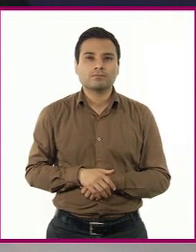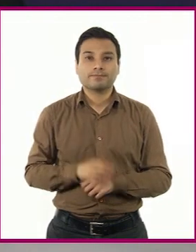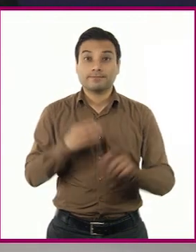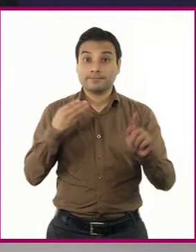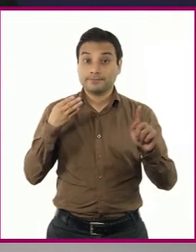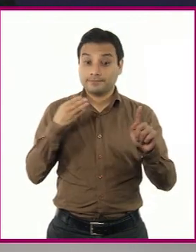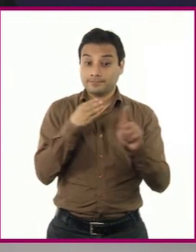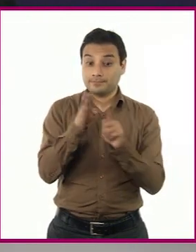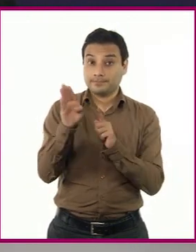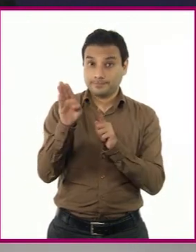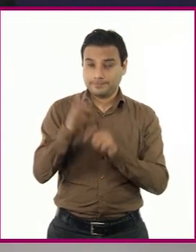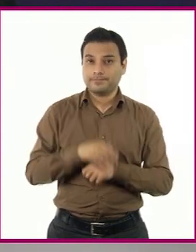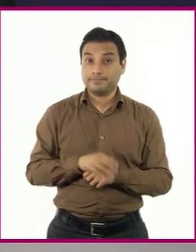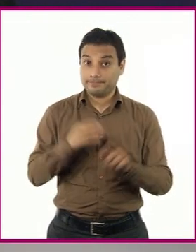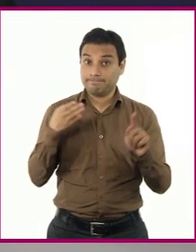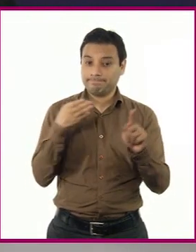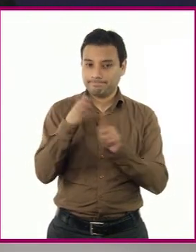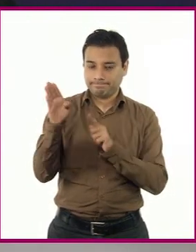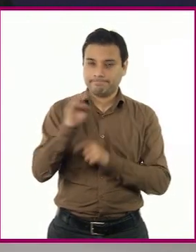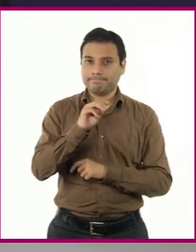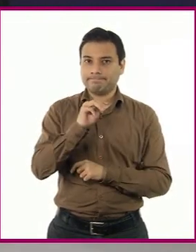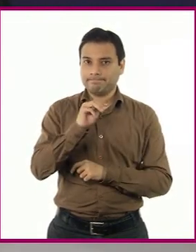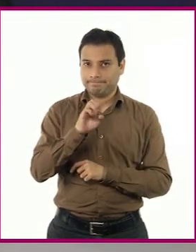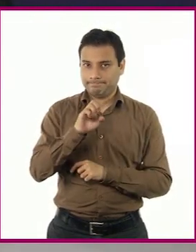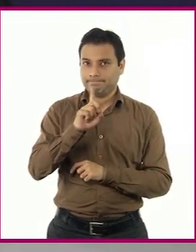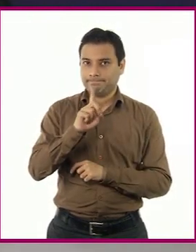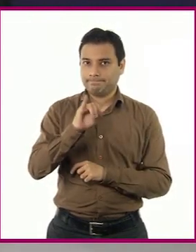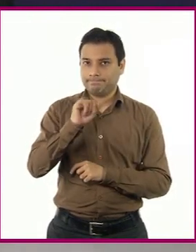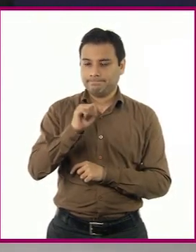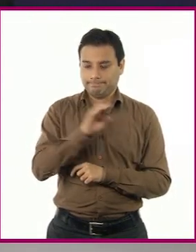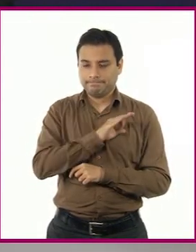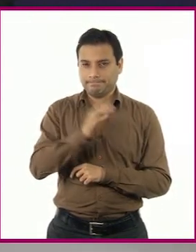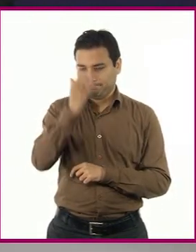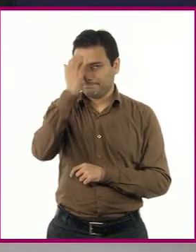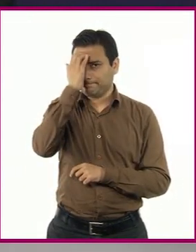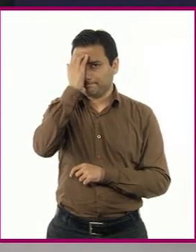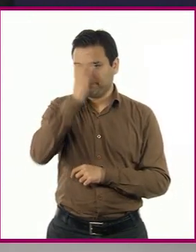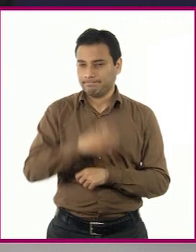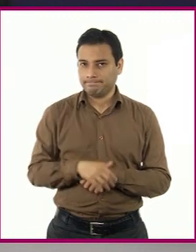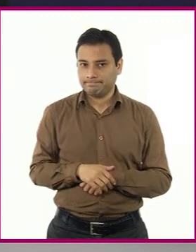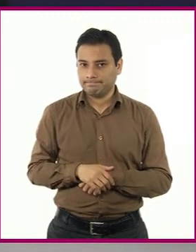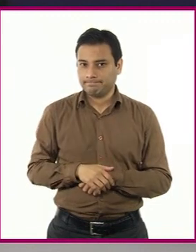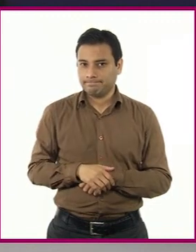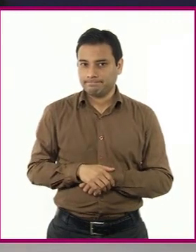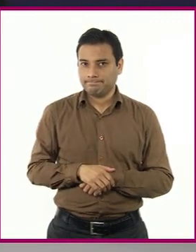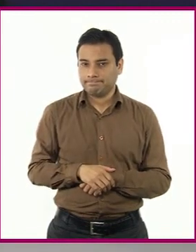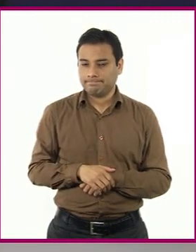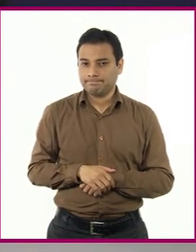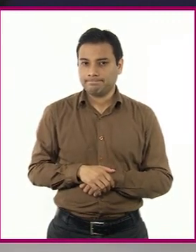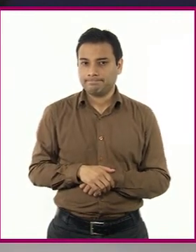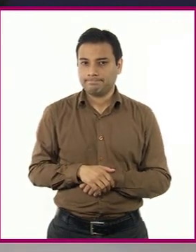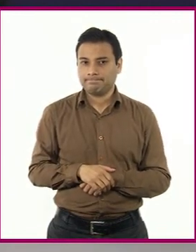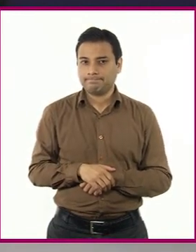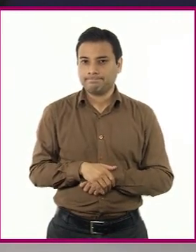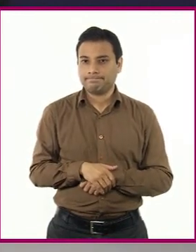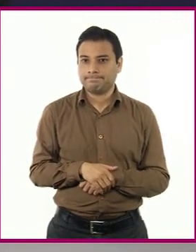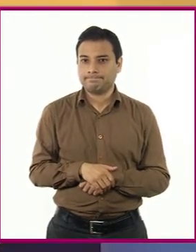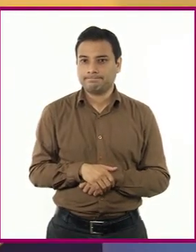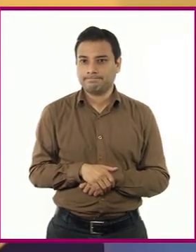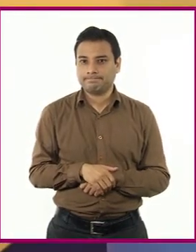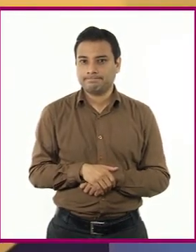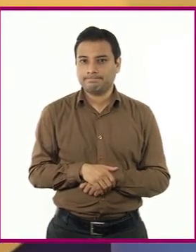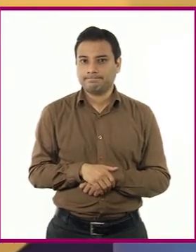desviación y la desviación media de los datos de la producción de petróleo en México del año 2003 al año